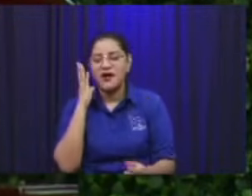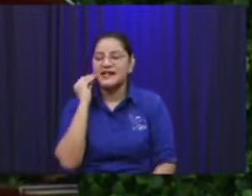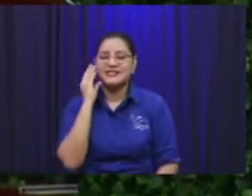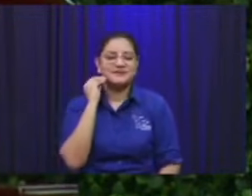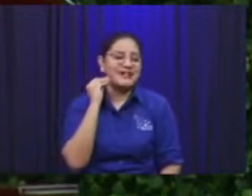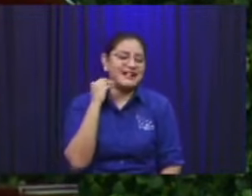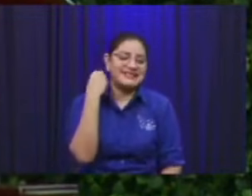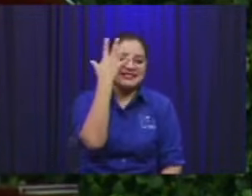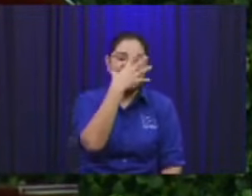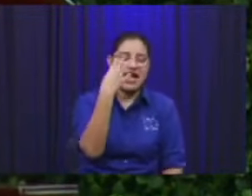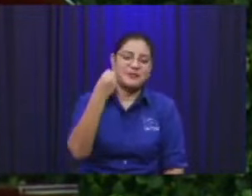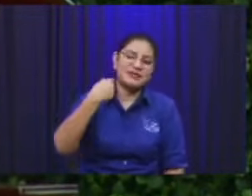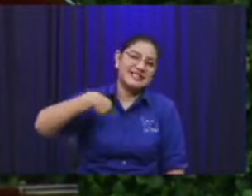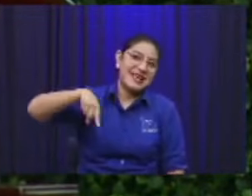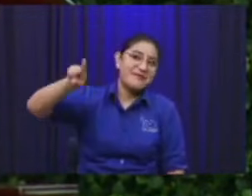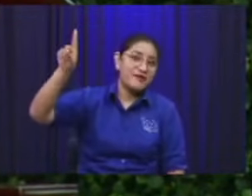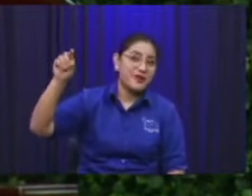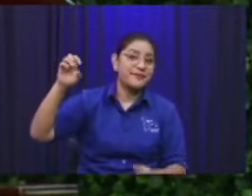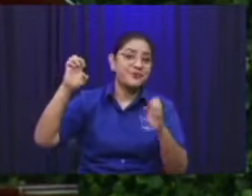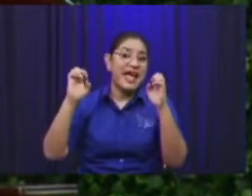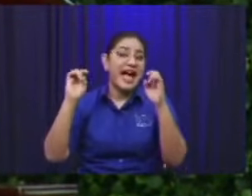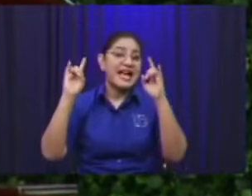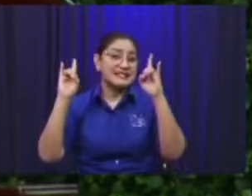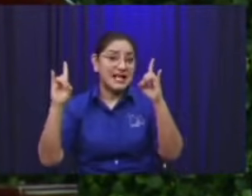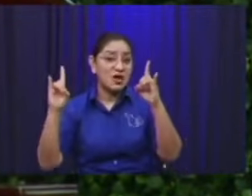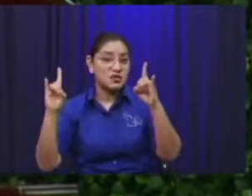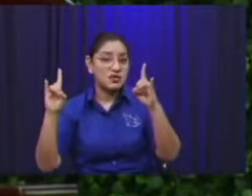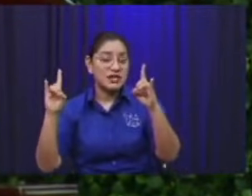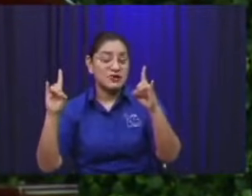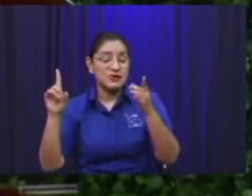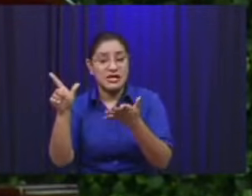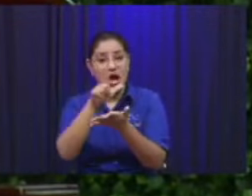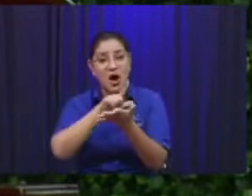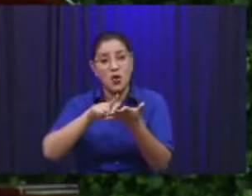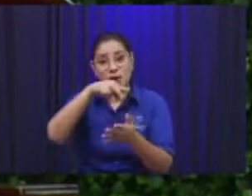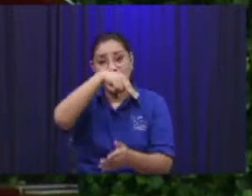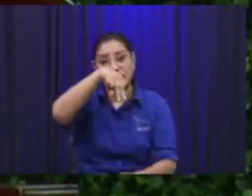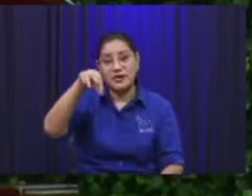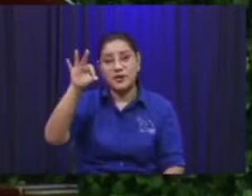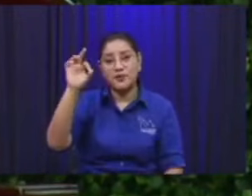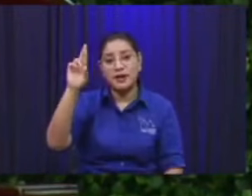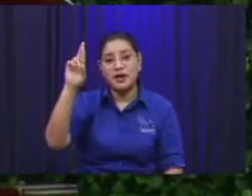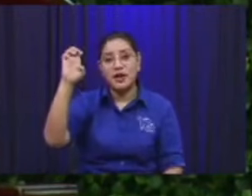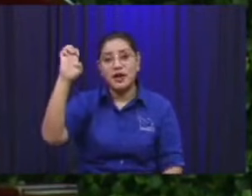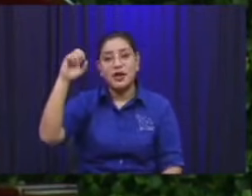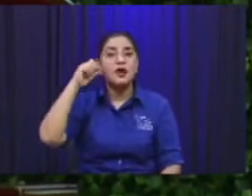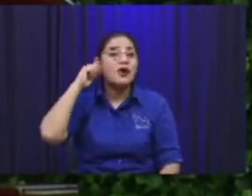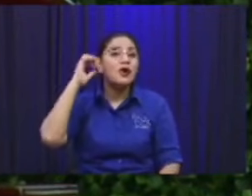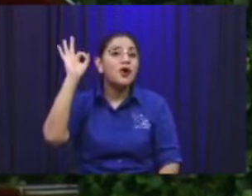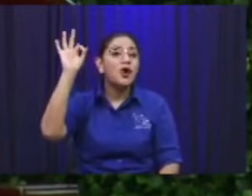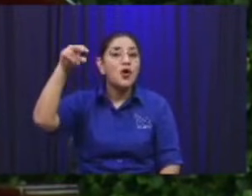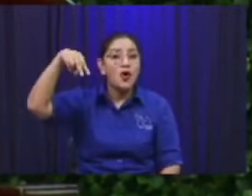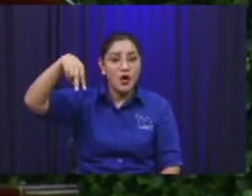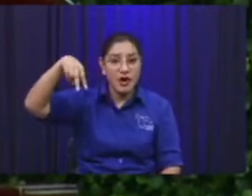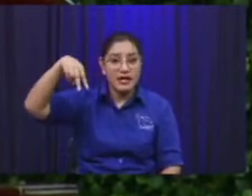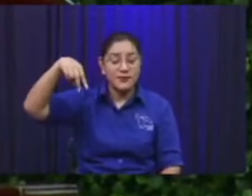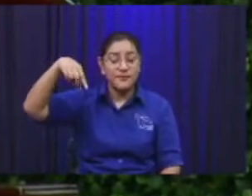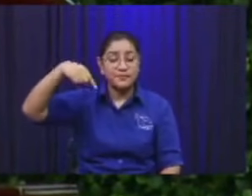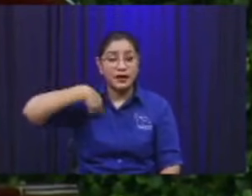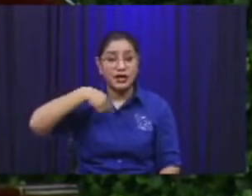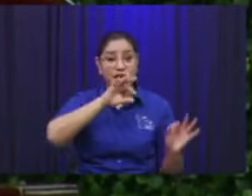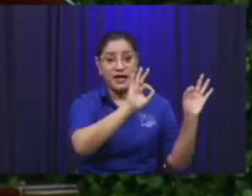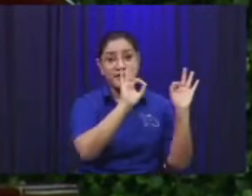extraordinaria y me fui ahora con después a predicar y cuando ya estábamos ya estaba a punto de predicar